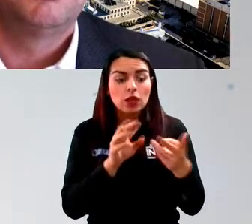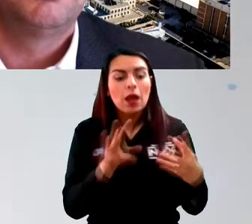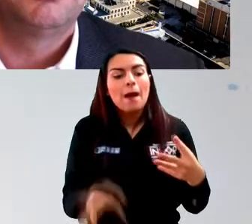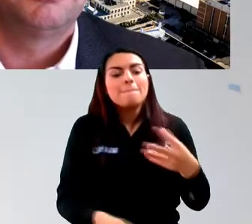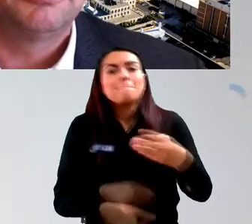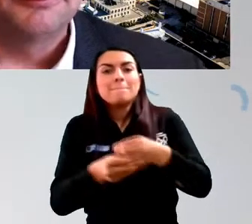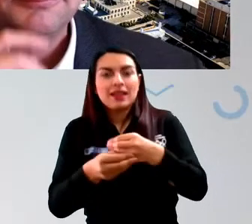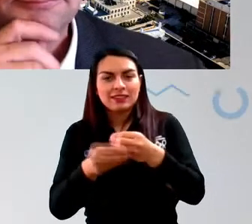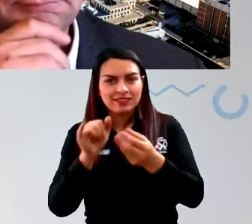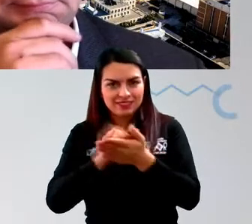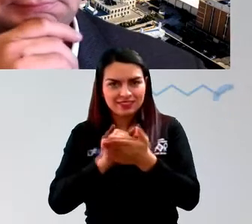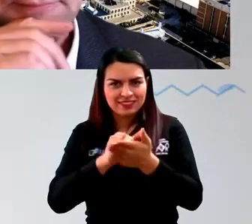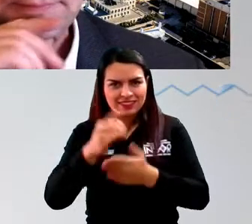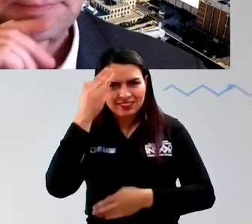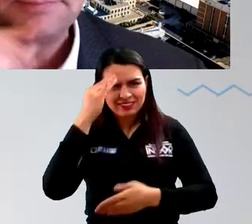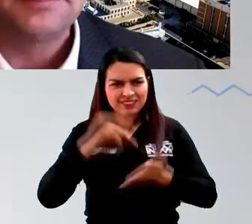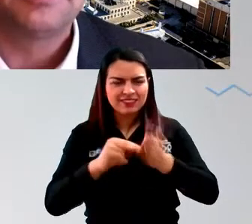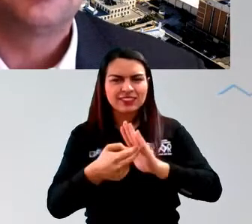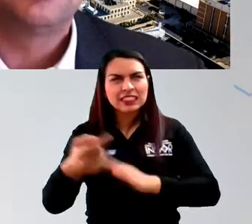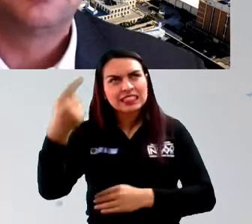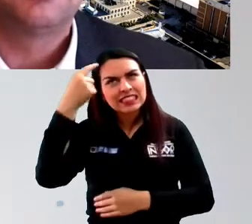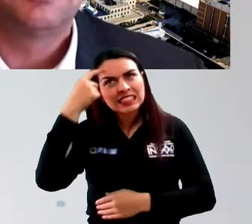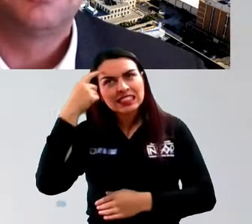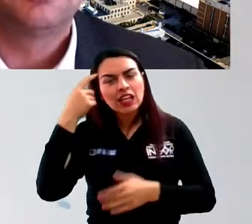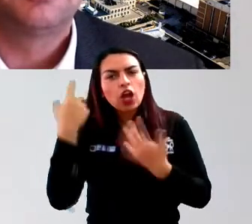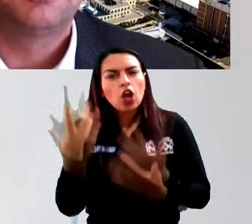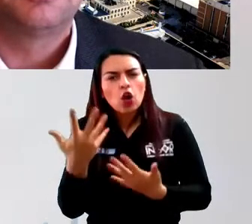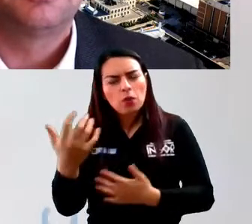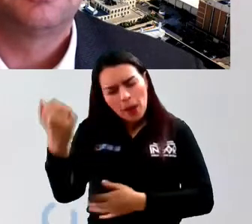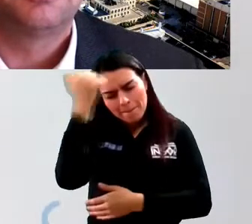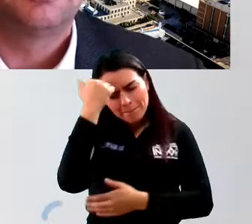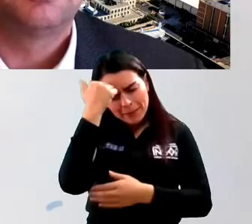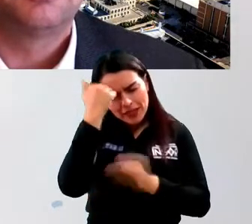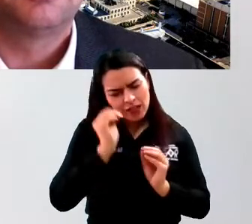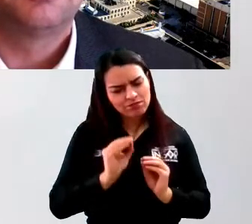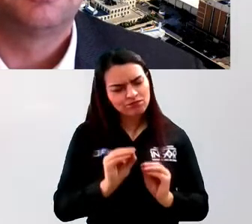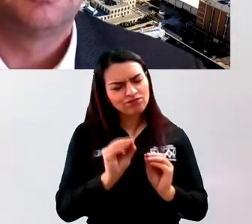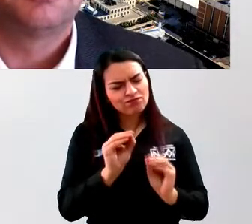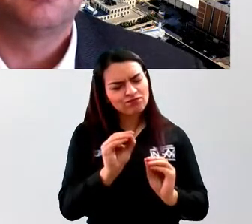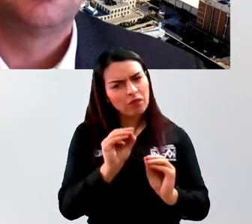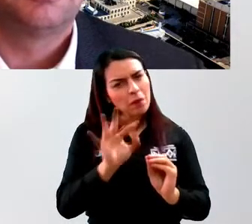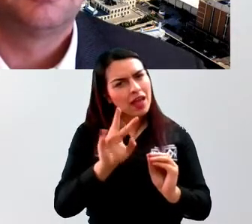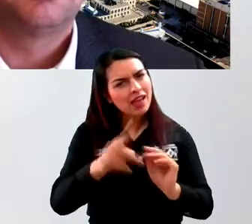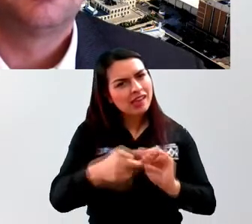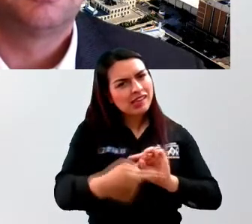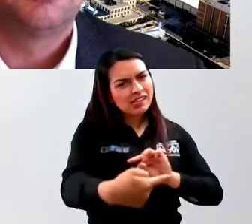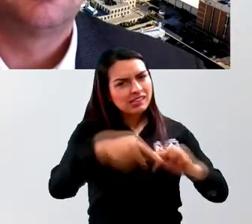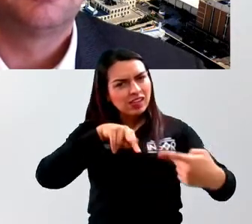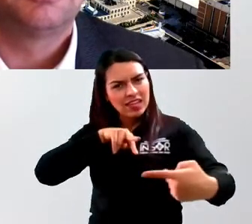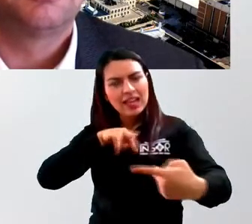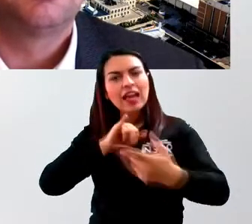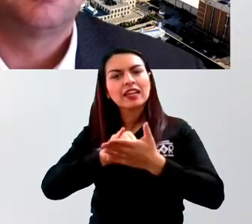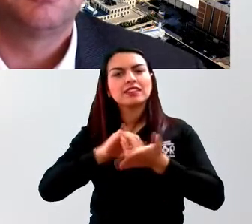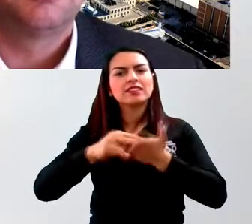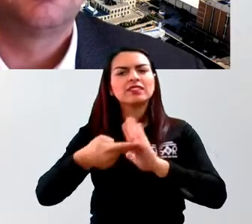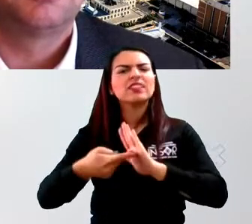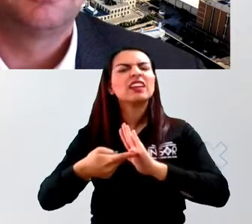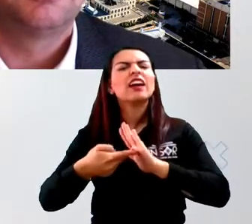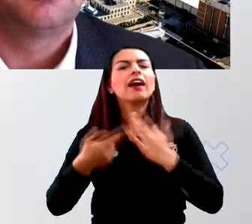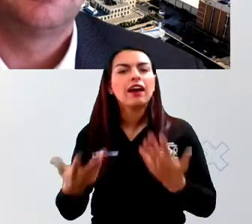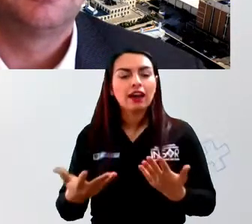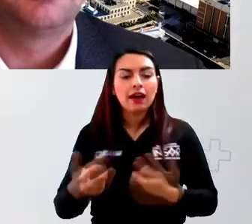que es pasarnos a una pedagogía, llamémosla invertida, donde tratamos de que la gente llegue